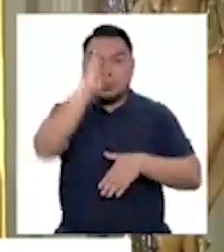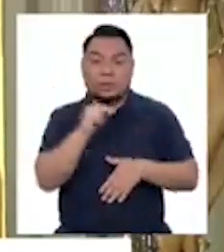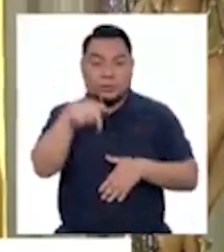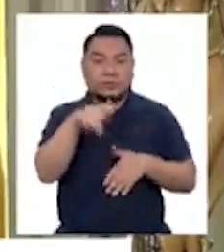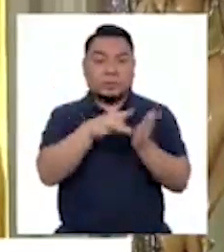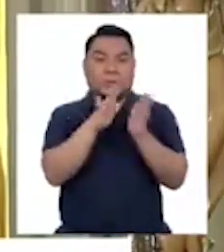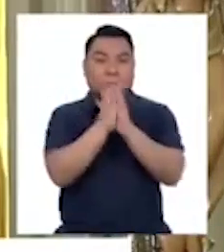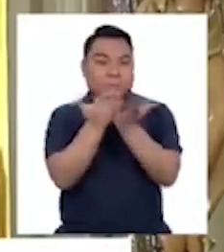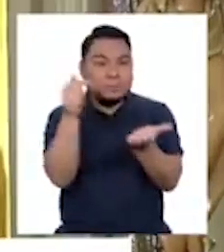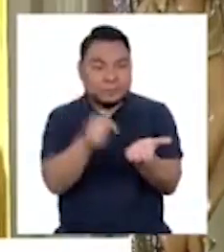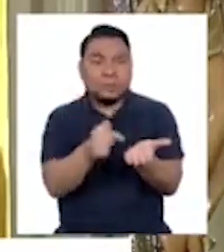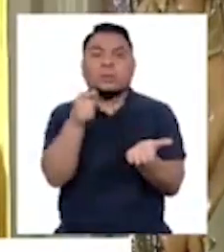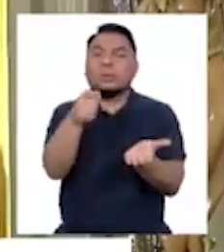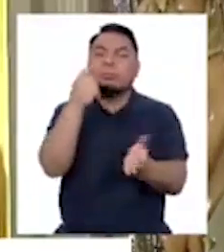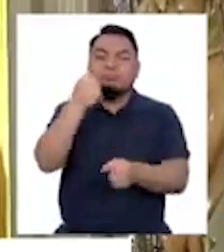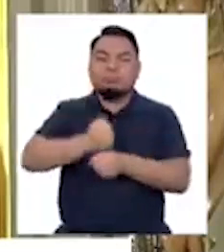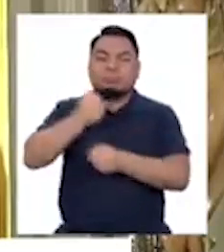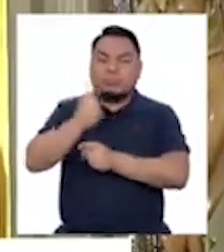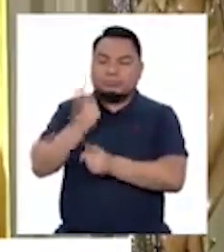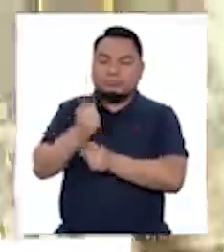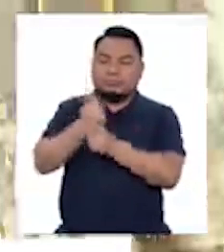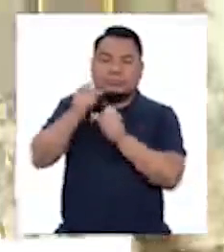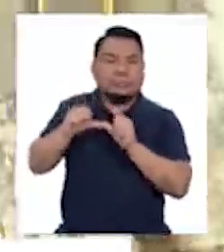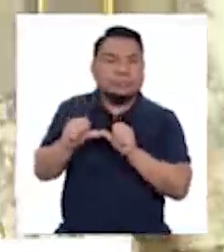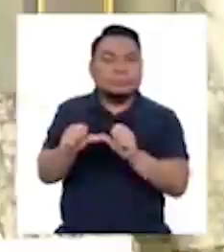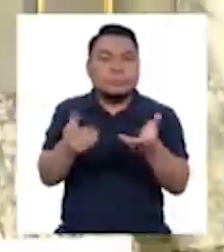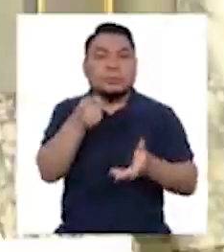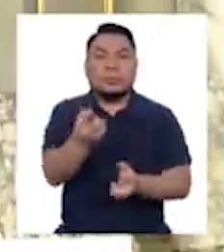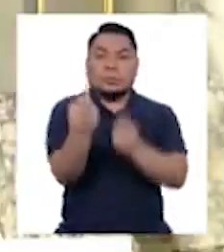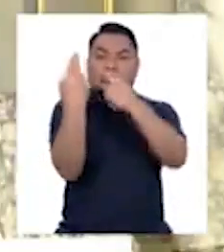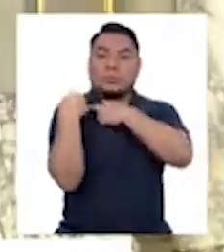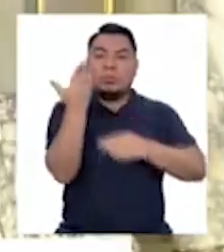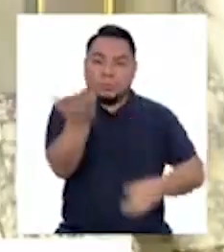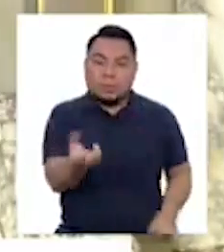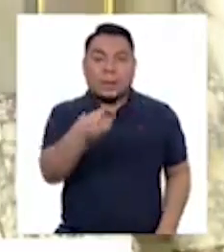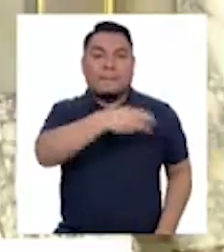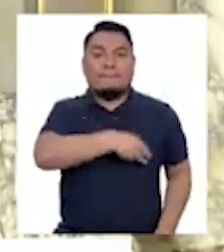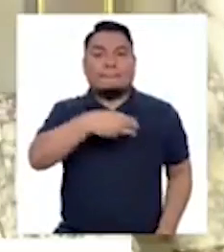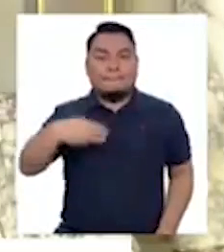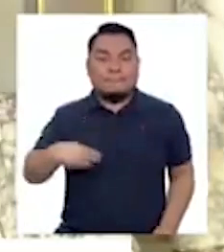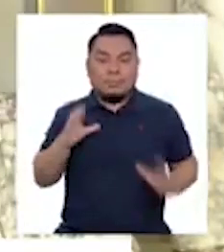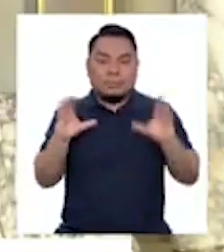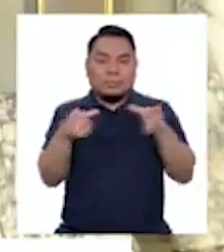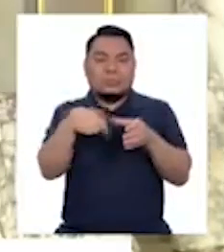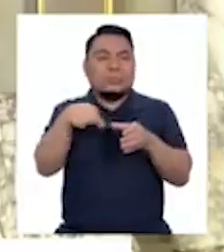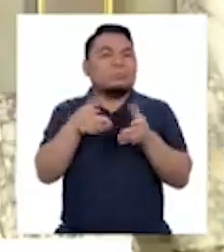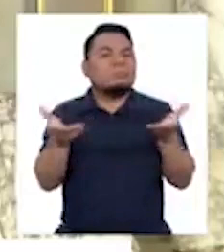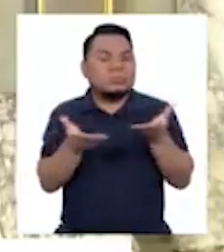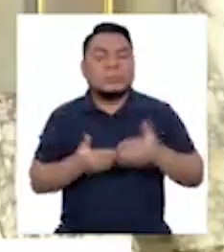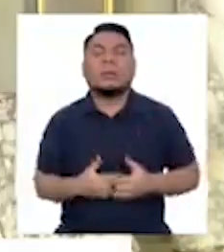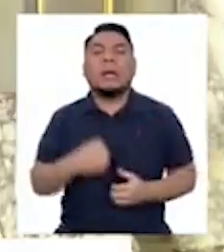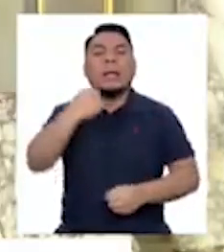santos evangelios desempeñar leal y fielmente el cargo de ministro de Estado en el despacho